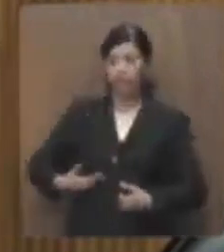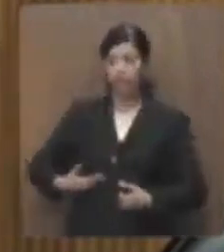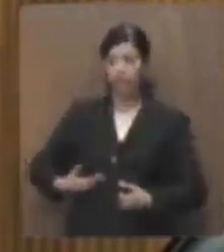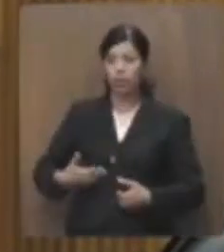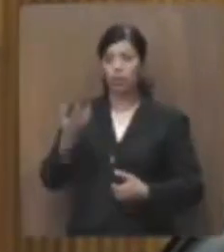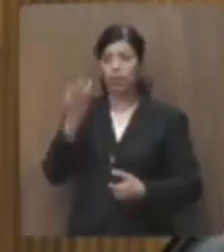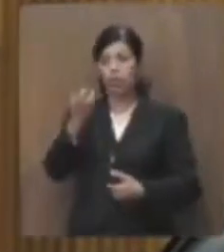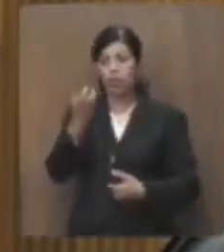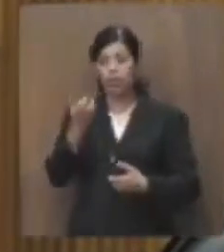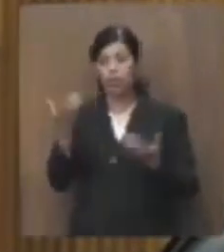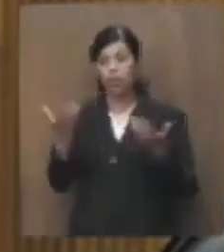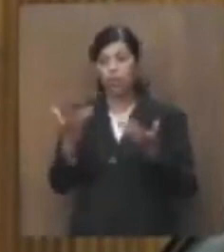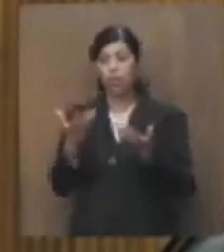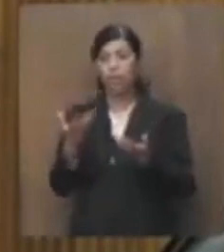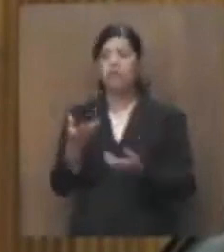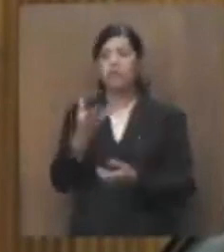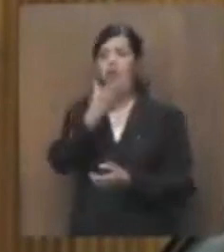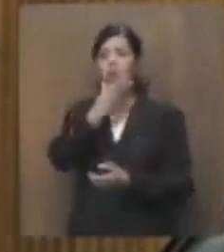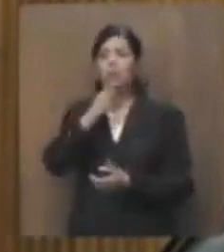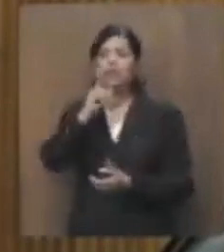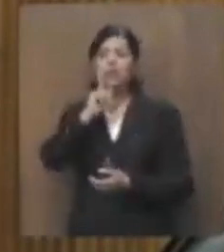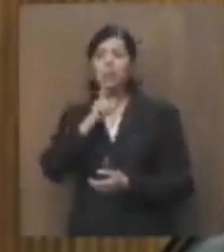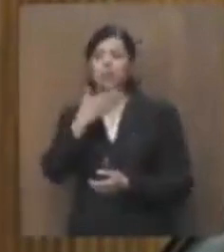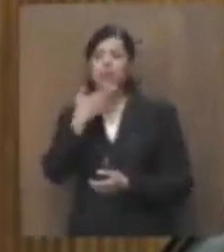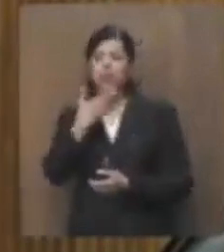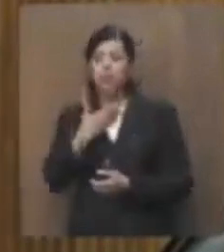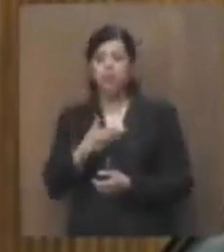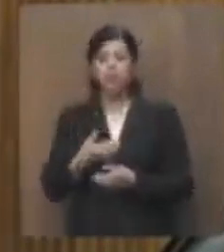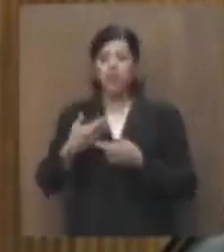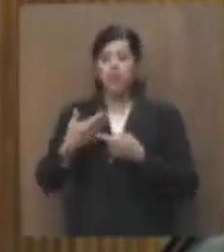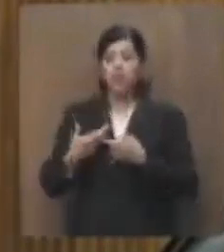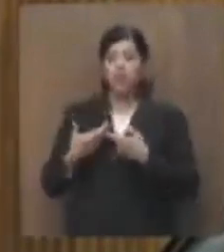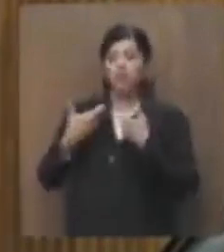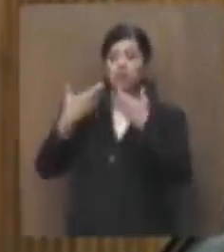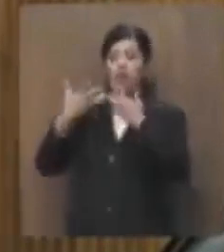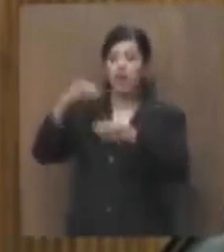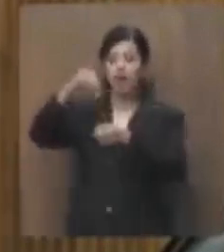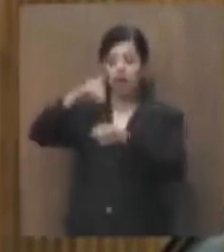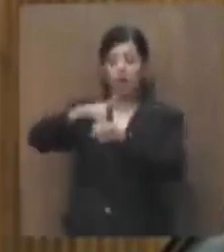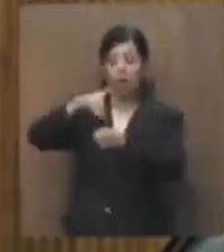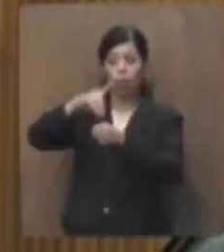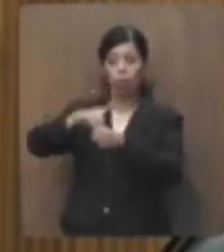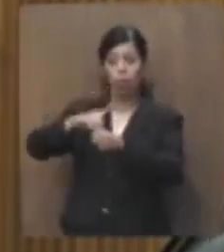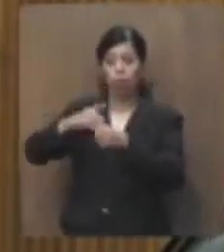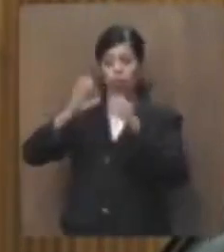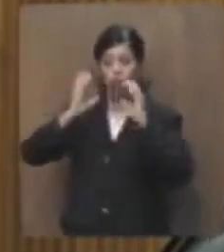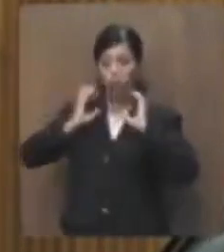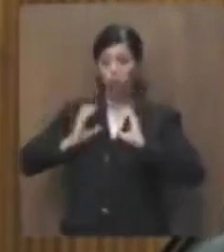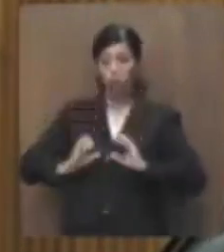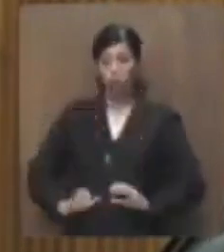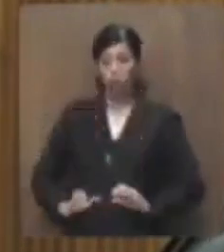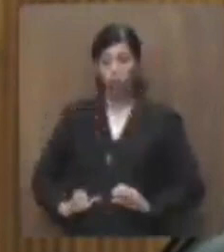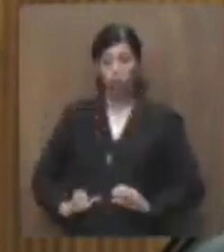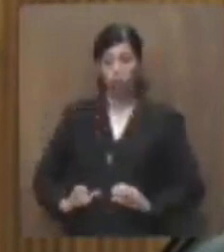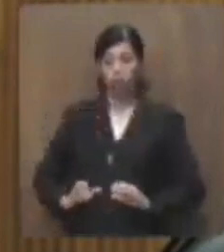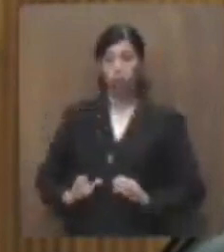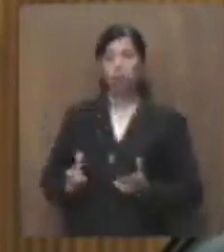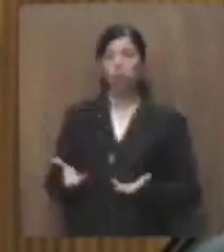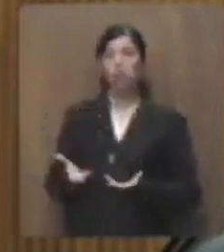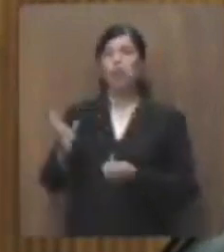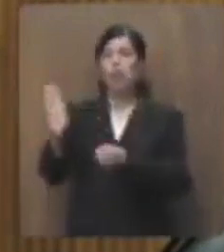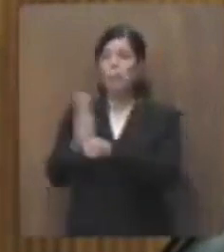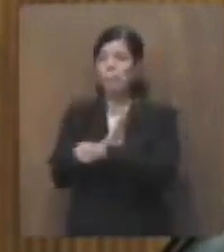bien donar los órganos es un acto de altruismo y solidaridad que sin duda beneficia a muchas personas